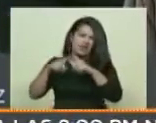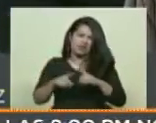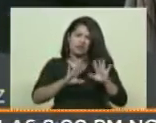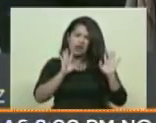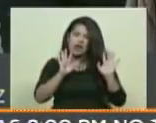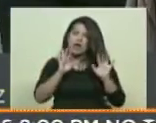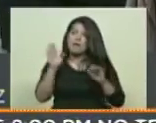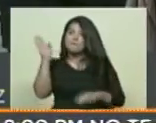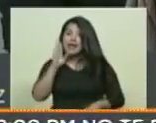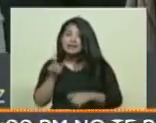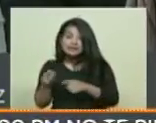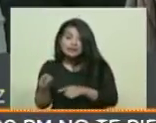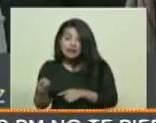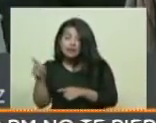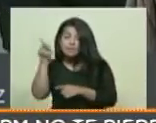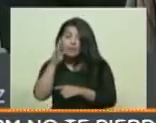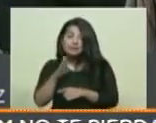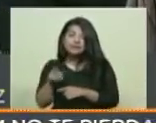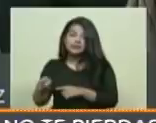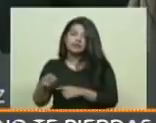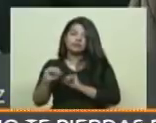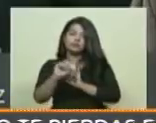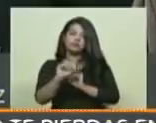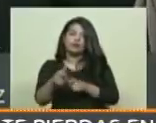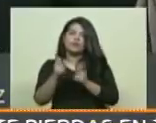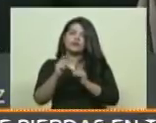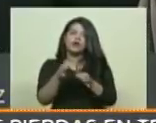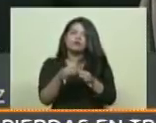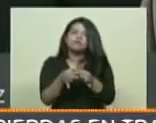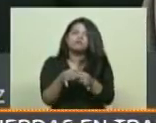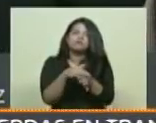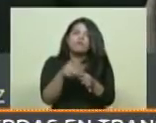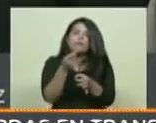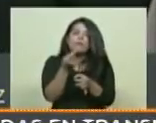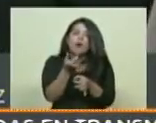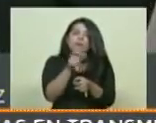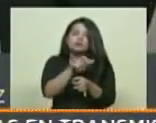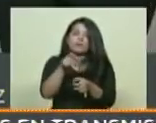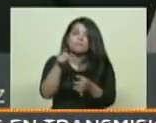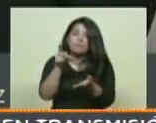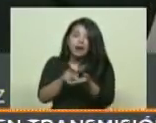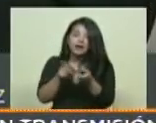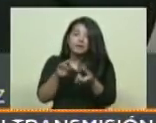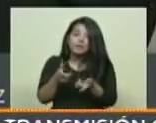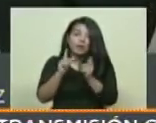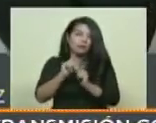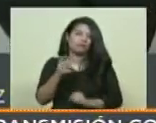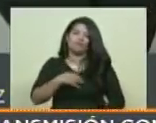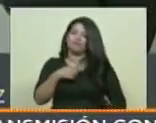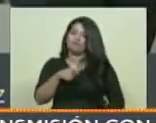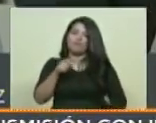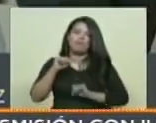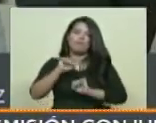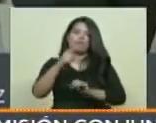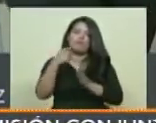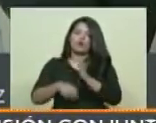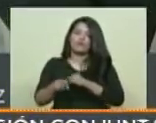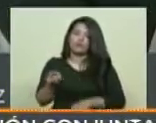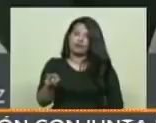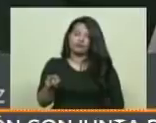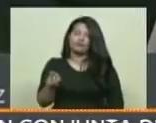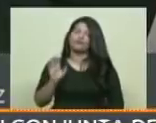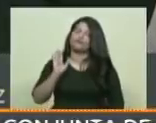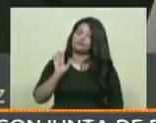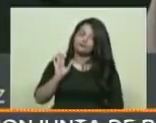de Brasil, se evitaría que partidos minoritarios puedan tener algún tipo de participación política. Fíjense, yo